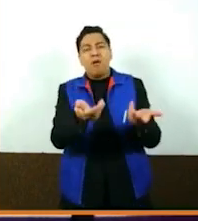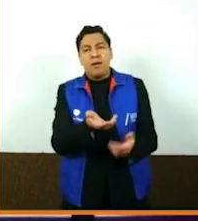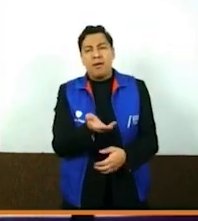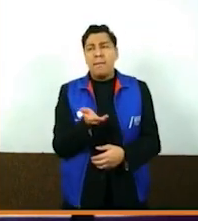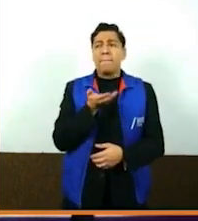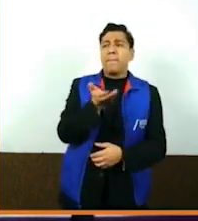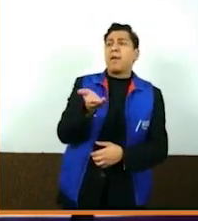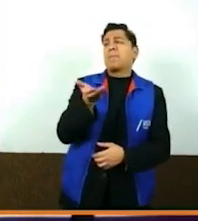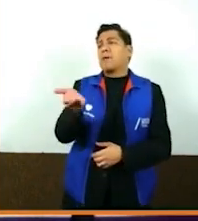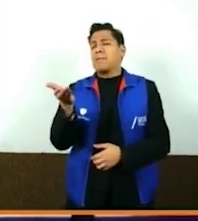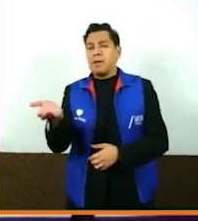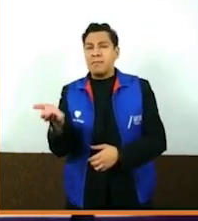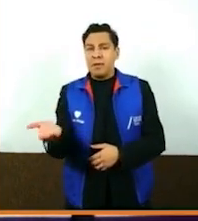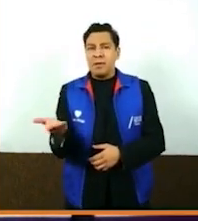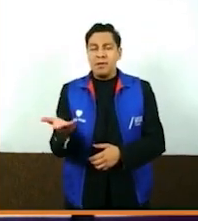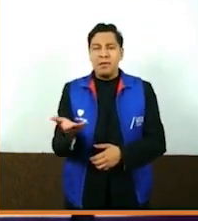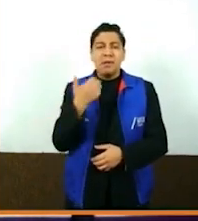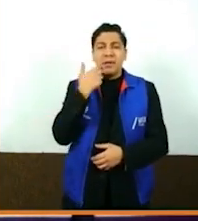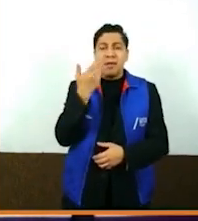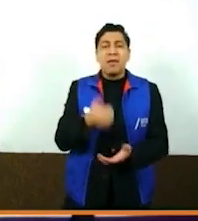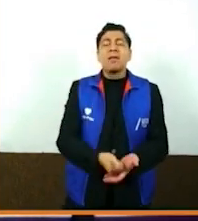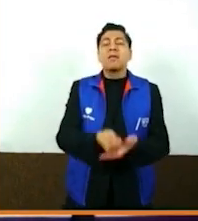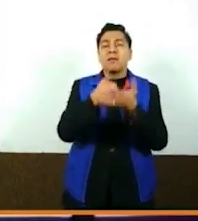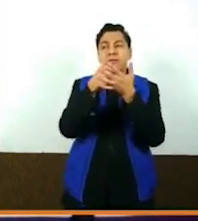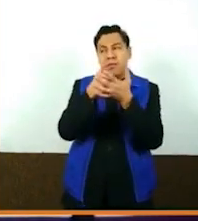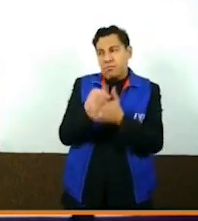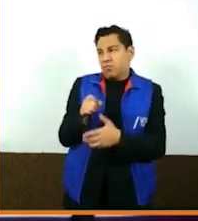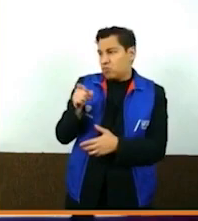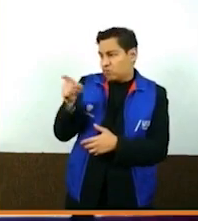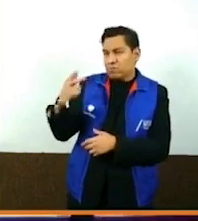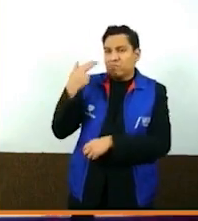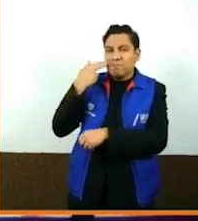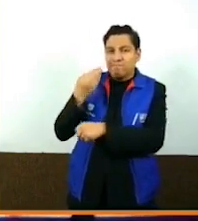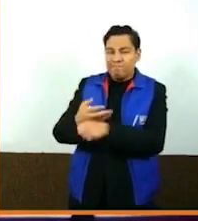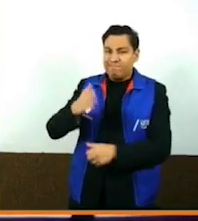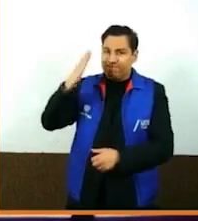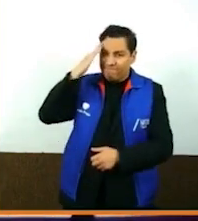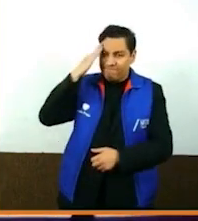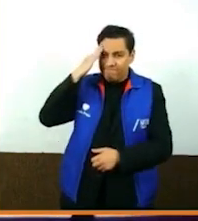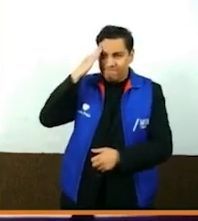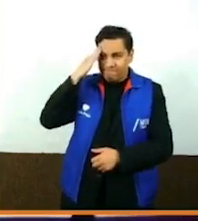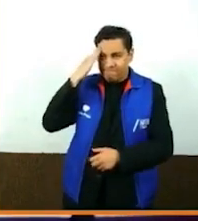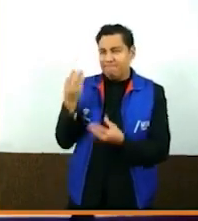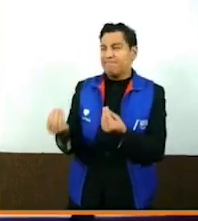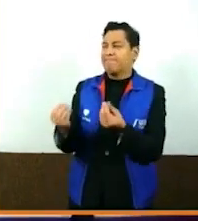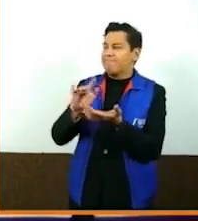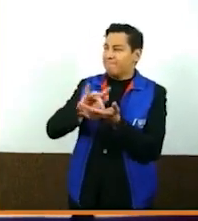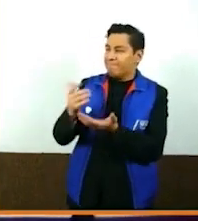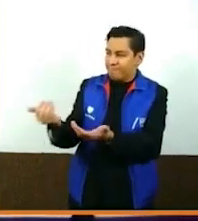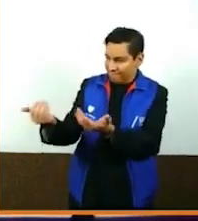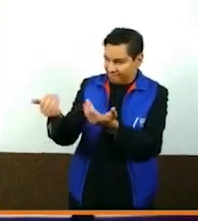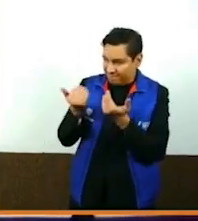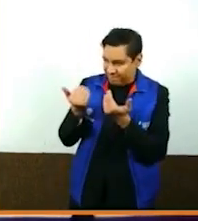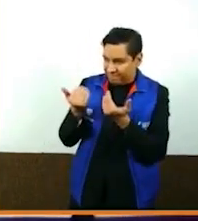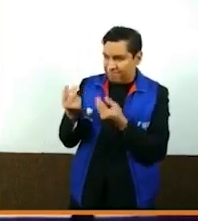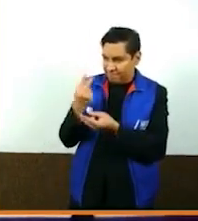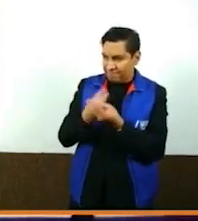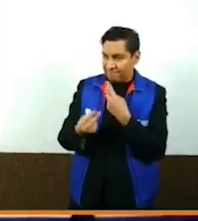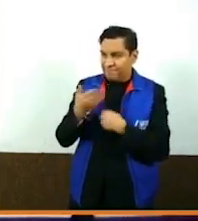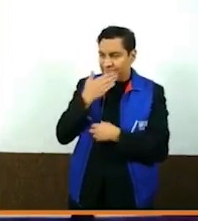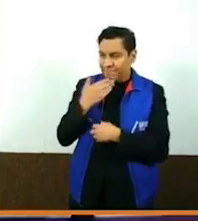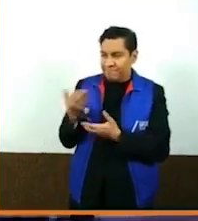muchísimo con los temas que son parte del distintivo empresarialmente responsable. Muchísimas gracias por estar acá con